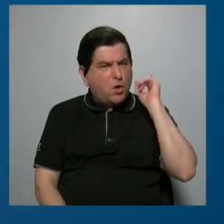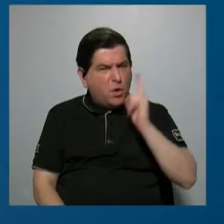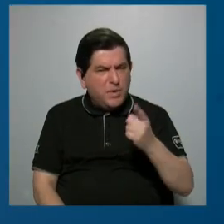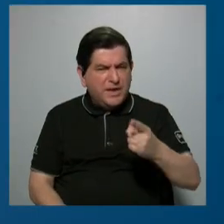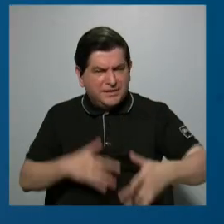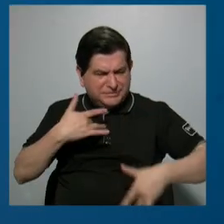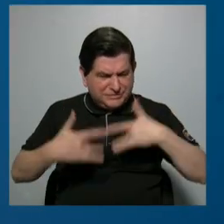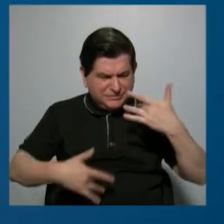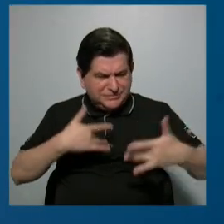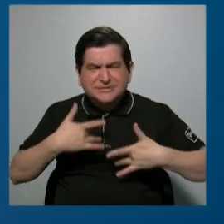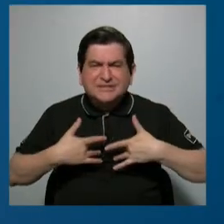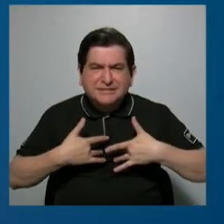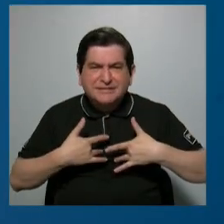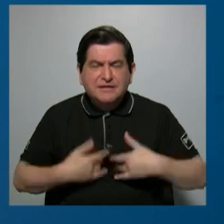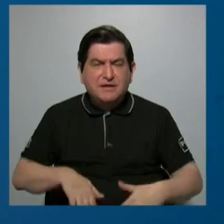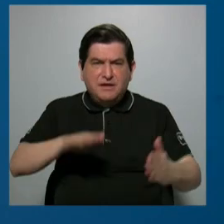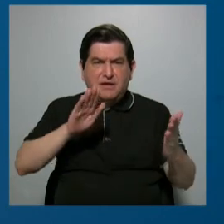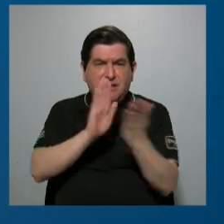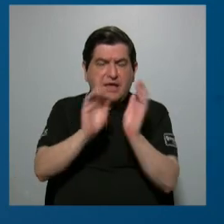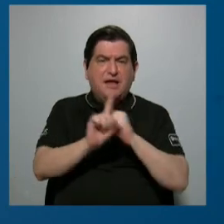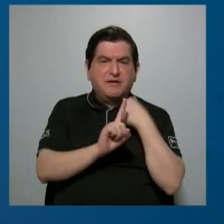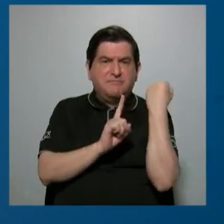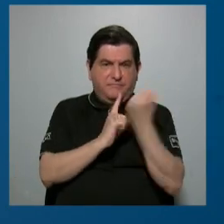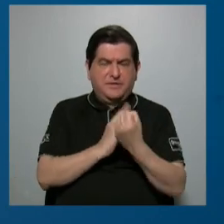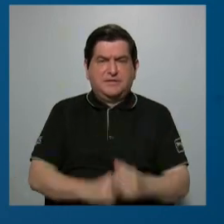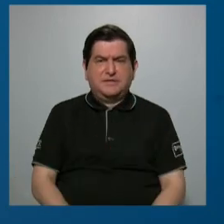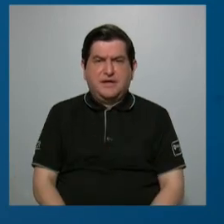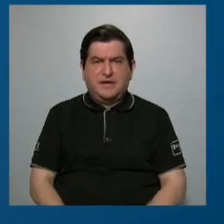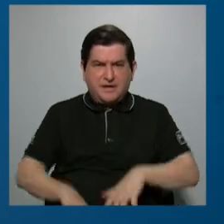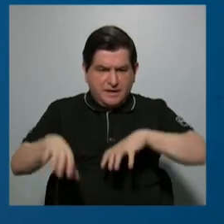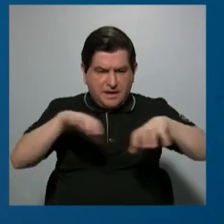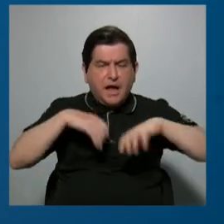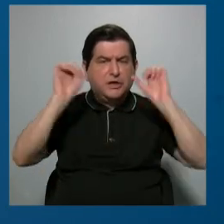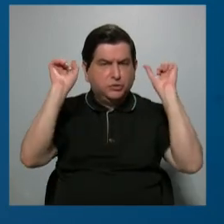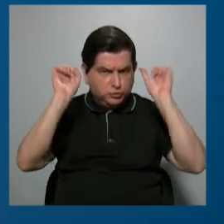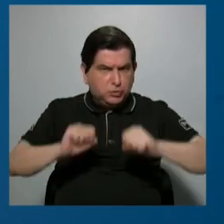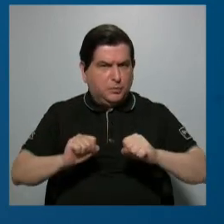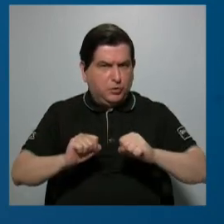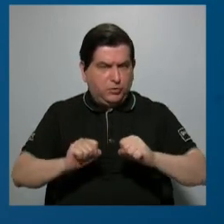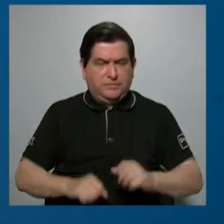a enfrentar una situación en donde sus acciones podían ser